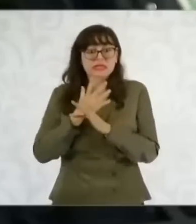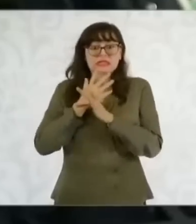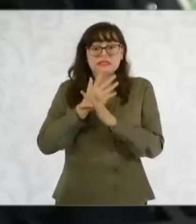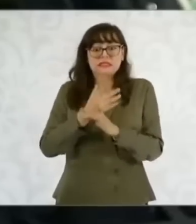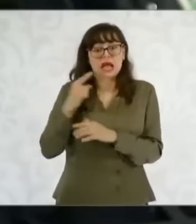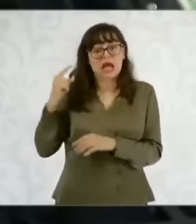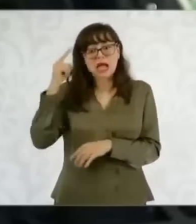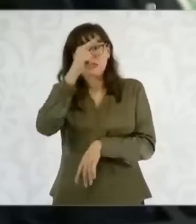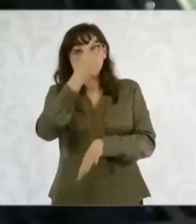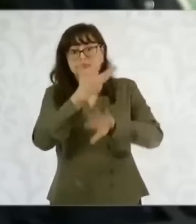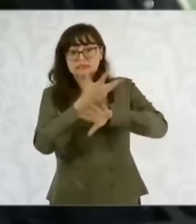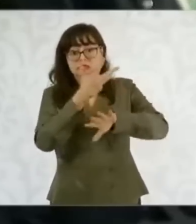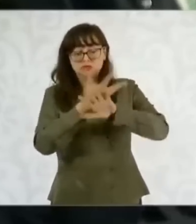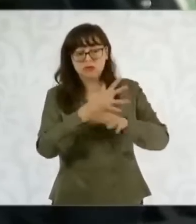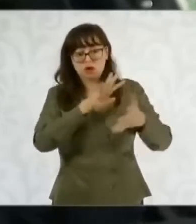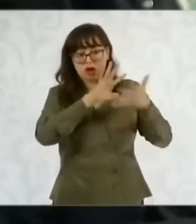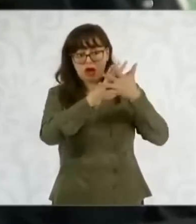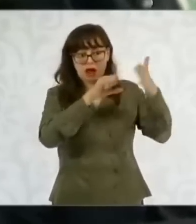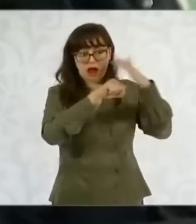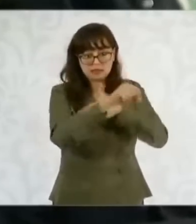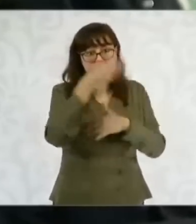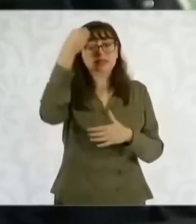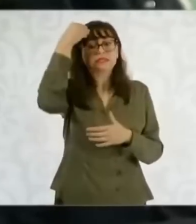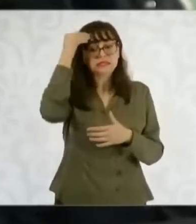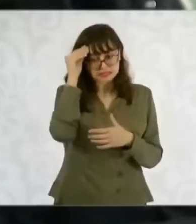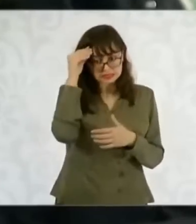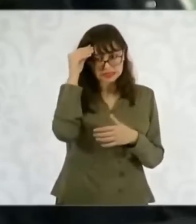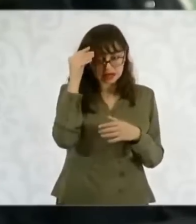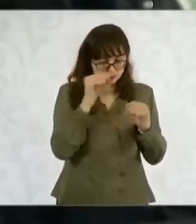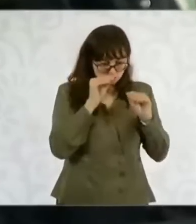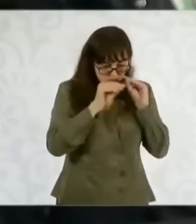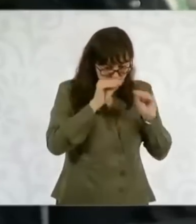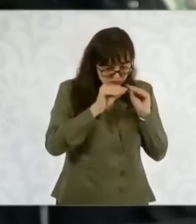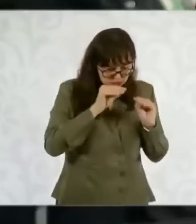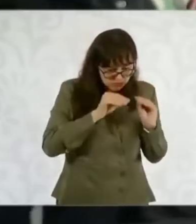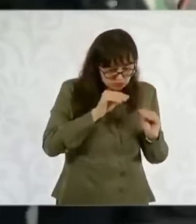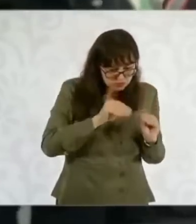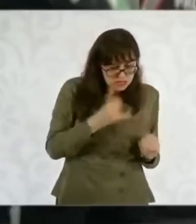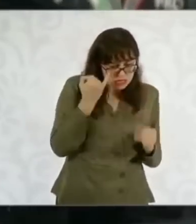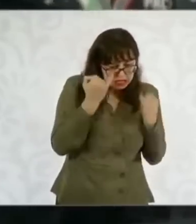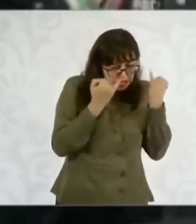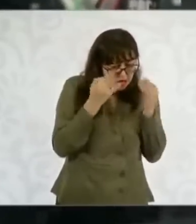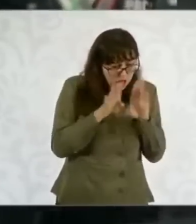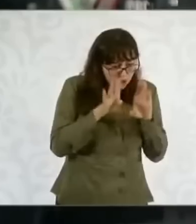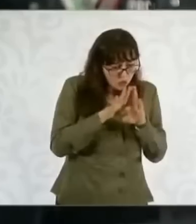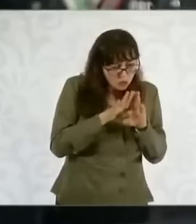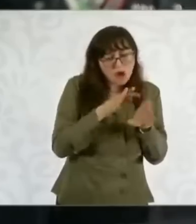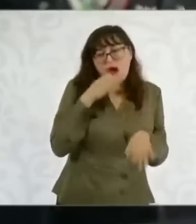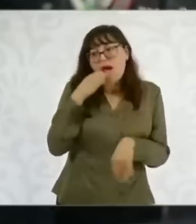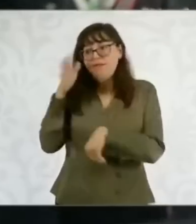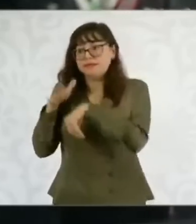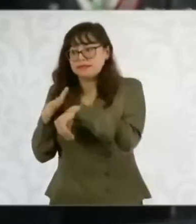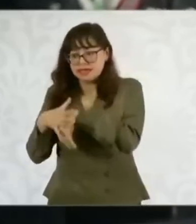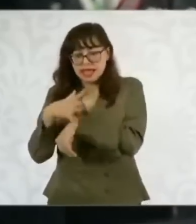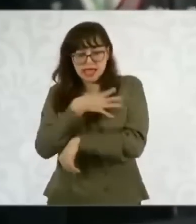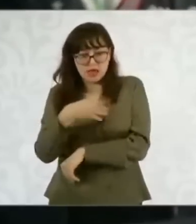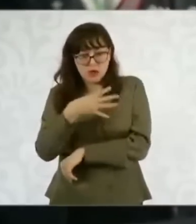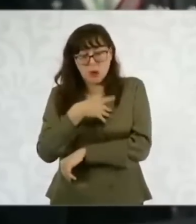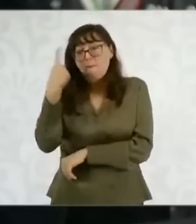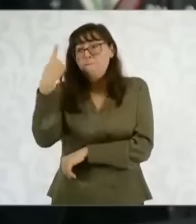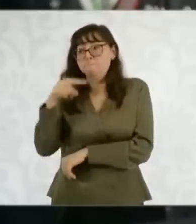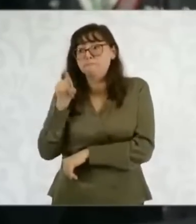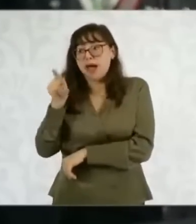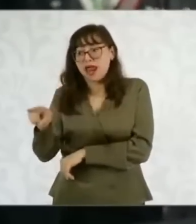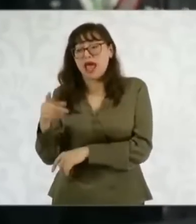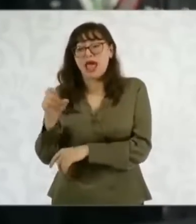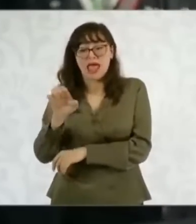esta investigación, desde la cárcel, con indicaciones a uno de sus hijos para que se lograran beneficios para él una vez que se entregara y